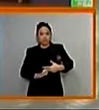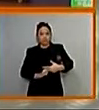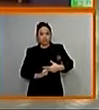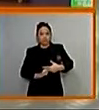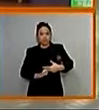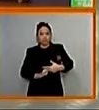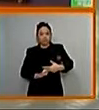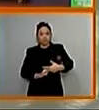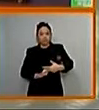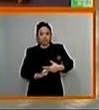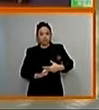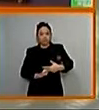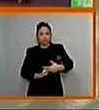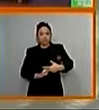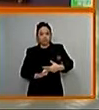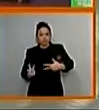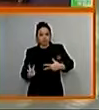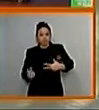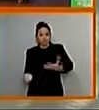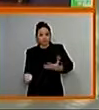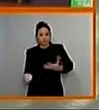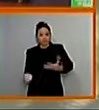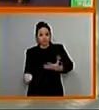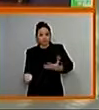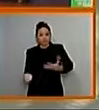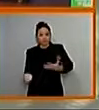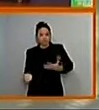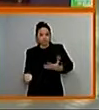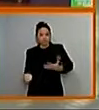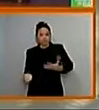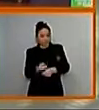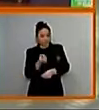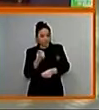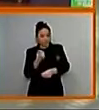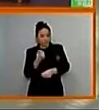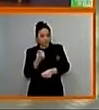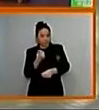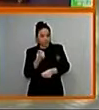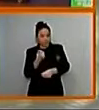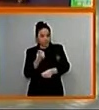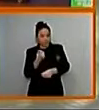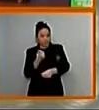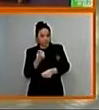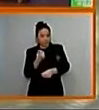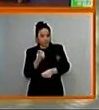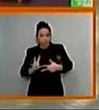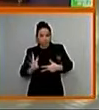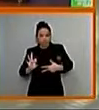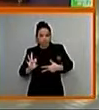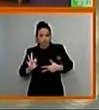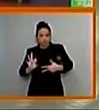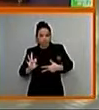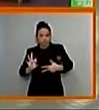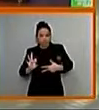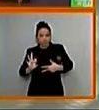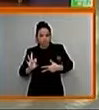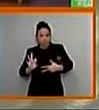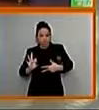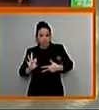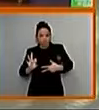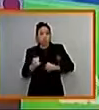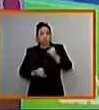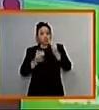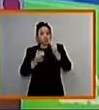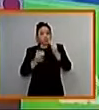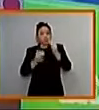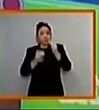Y 26. Repito los tres números seleccionados, 55, 79 y 26. Jugadores,